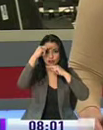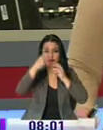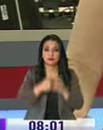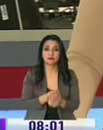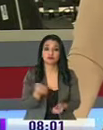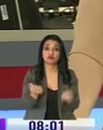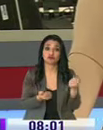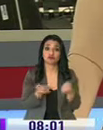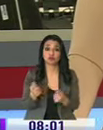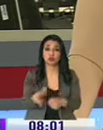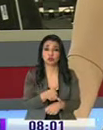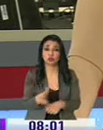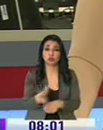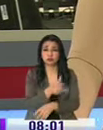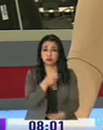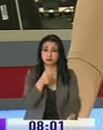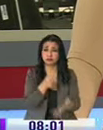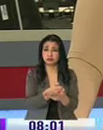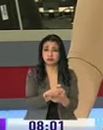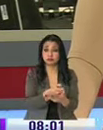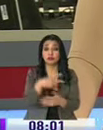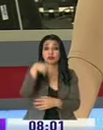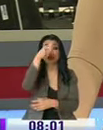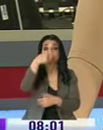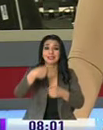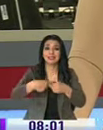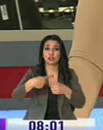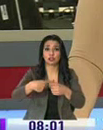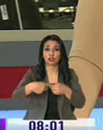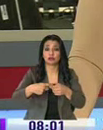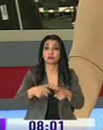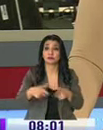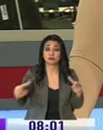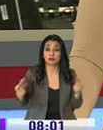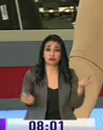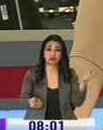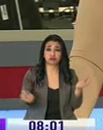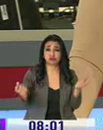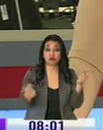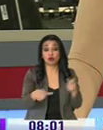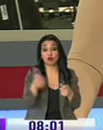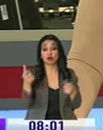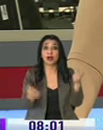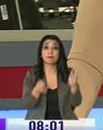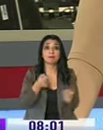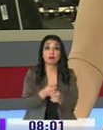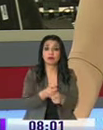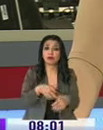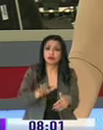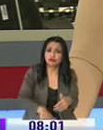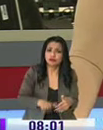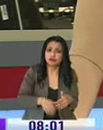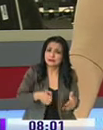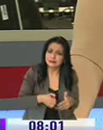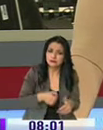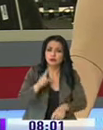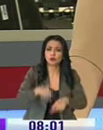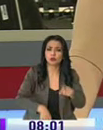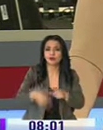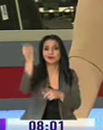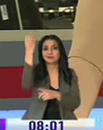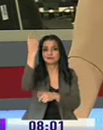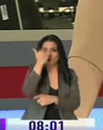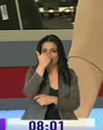tránsito se registró al norte de Quito. Un vehículo de transporte pesado impactó a un camión tras no alcanzar a frenar en la luz roja. El hecho no